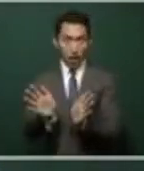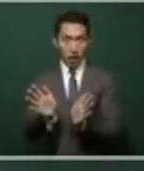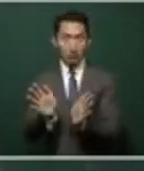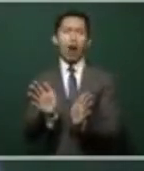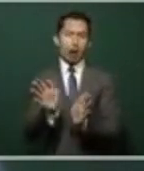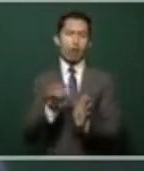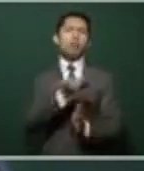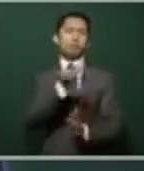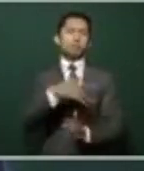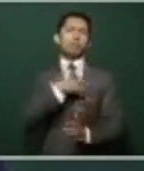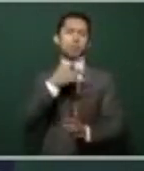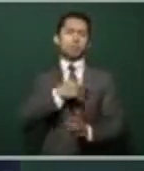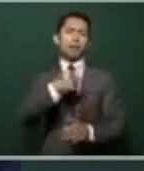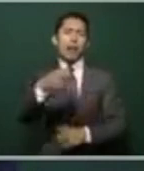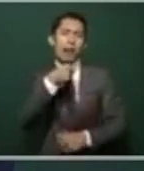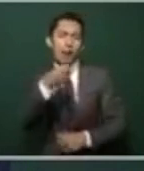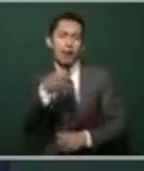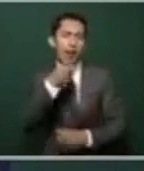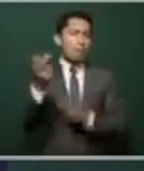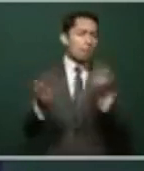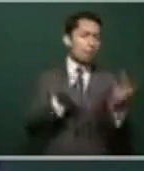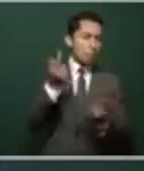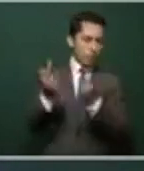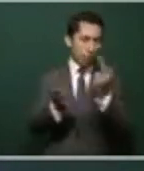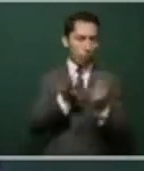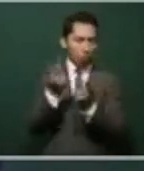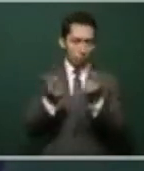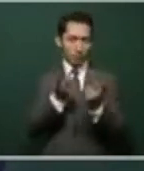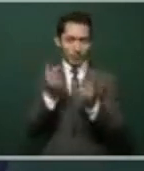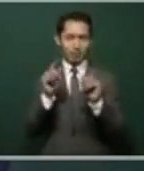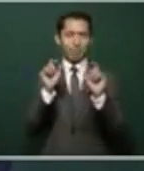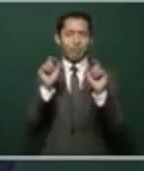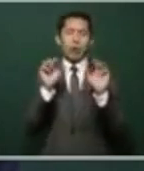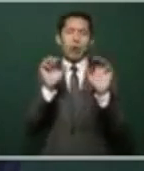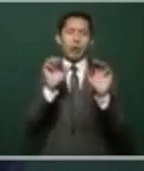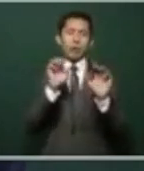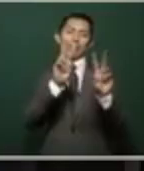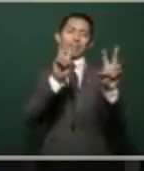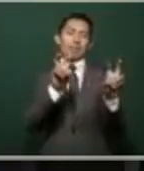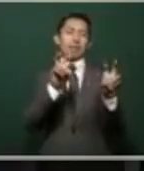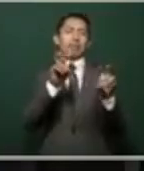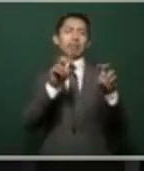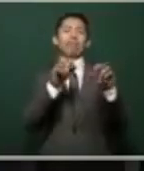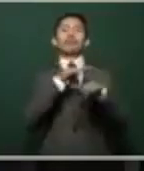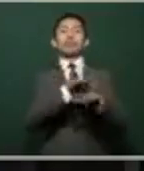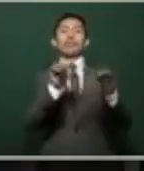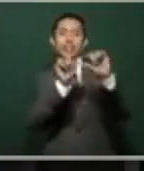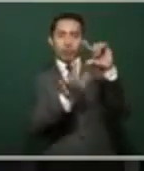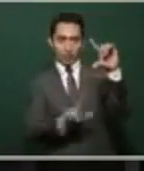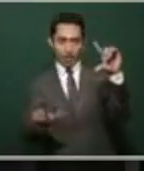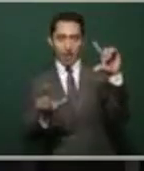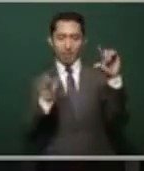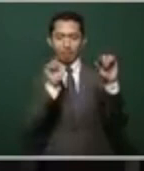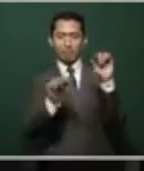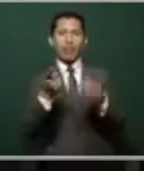preguntas que tengan que ver con lo nacional, abrimos